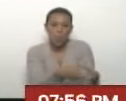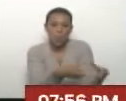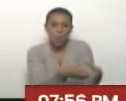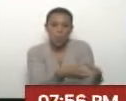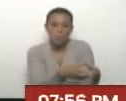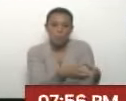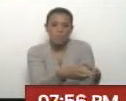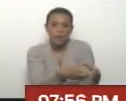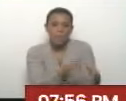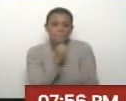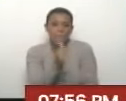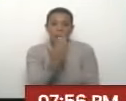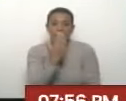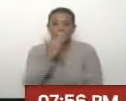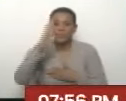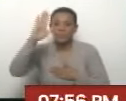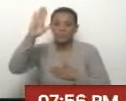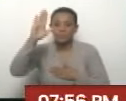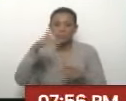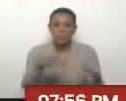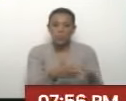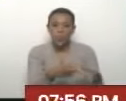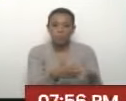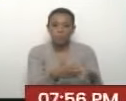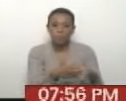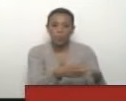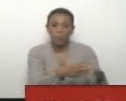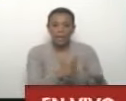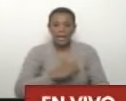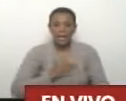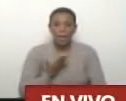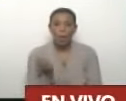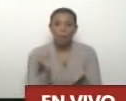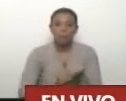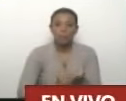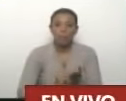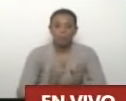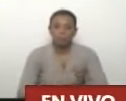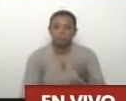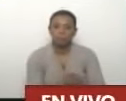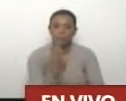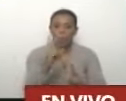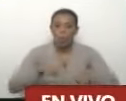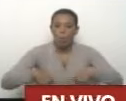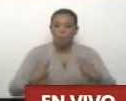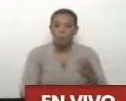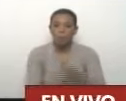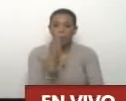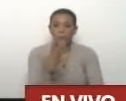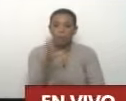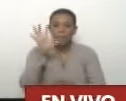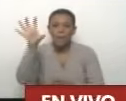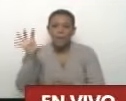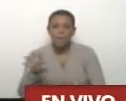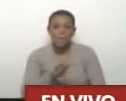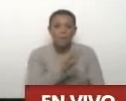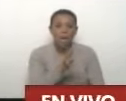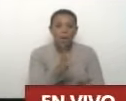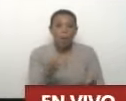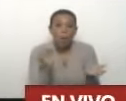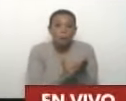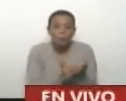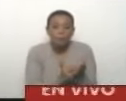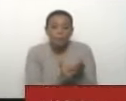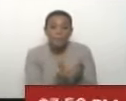la ultraderecha nazista, que pretende resurgir desde varios polos. El